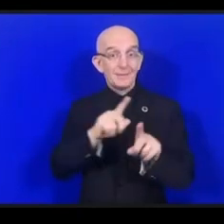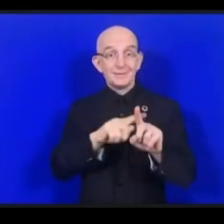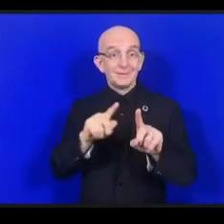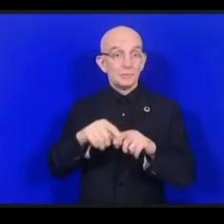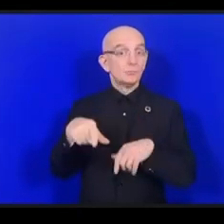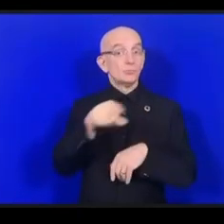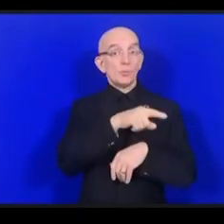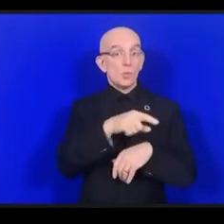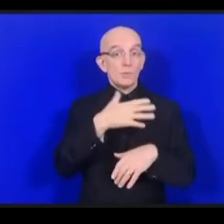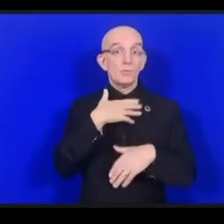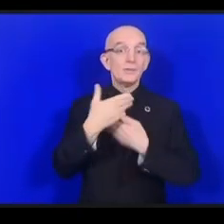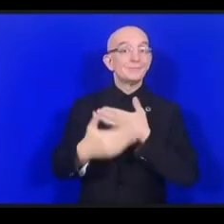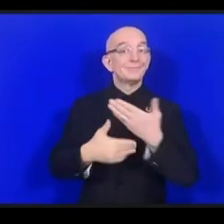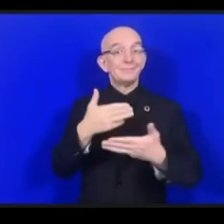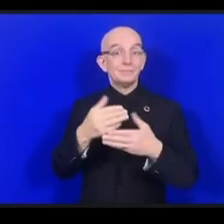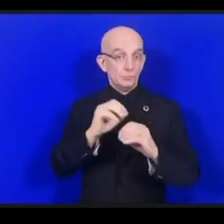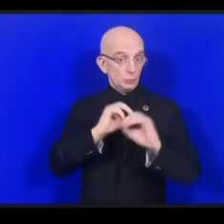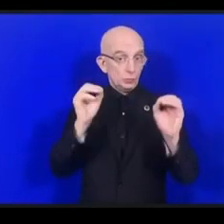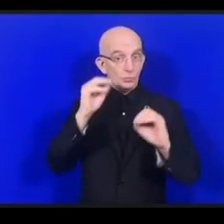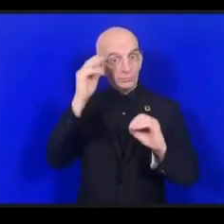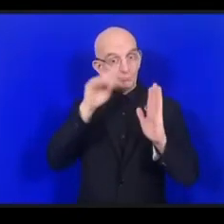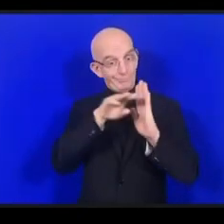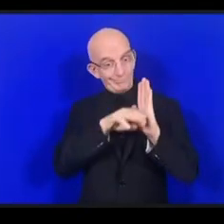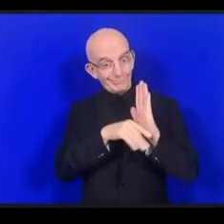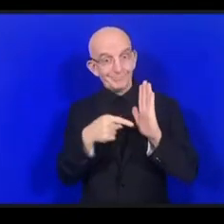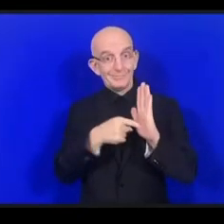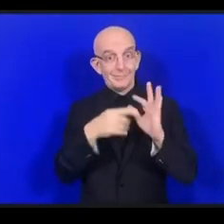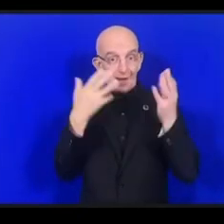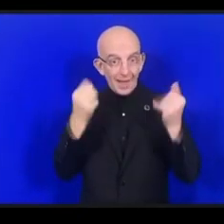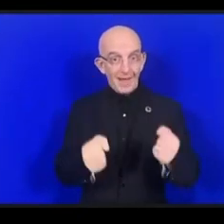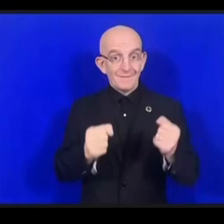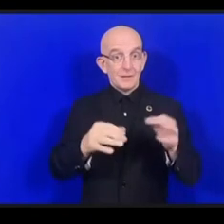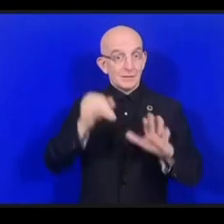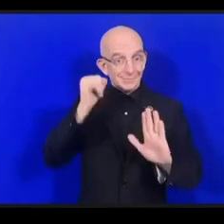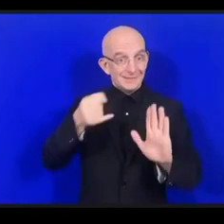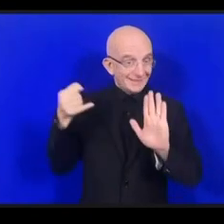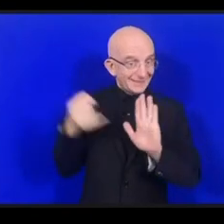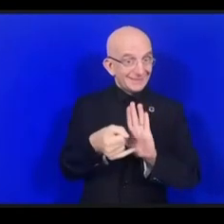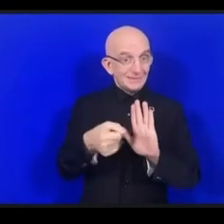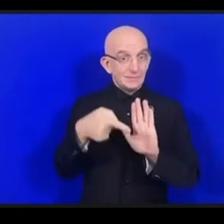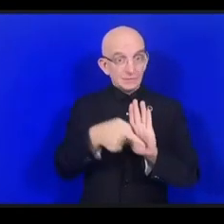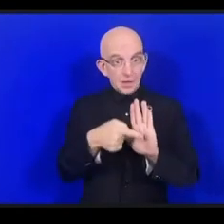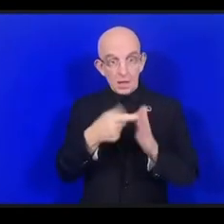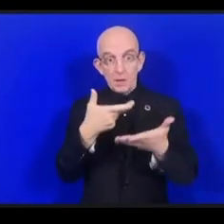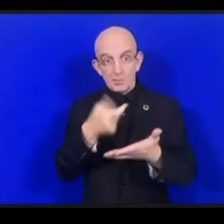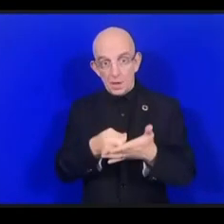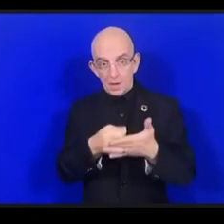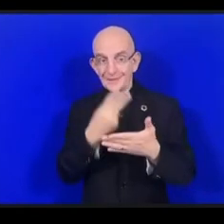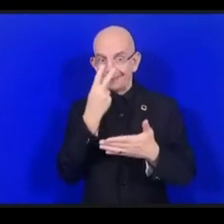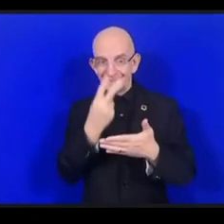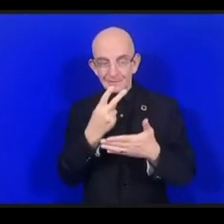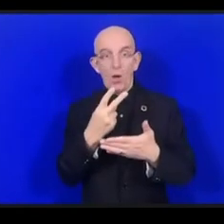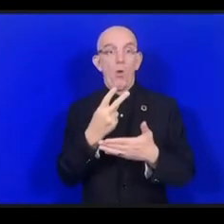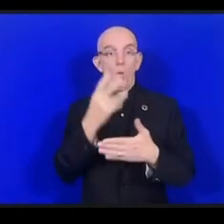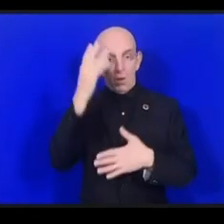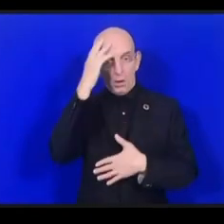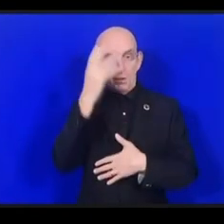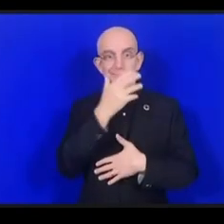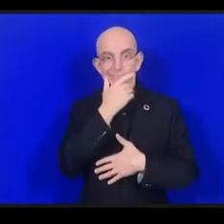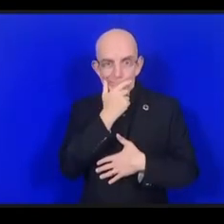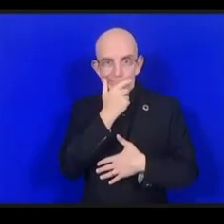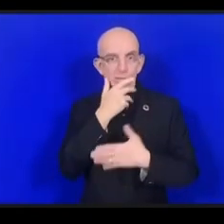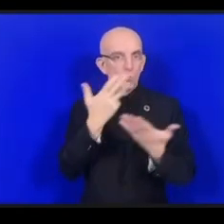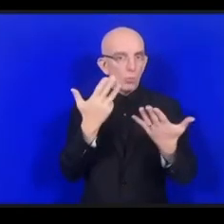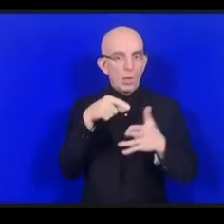debe incluir su compra con respecto a la Norma de seguridad e lanzamos un nuevo grupo de